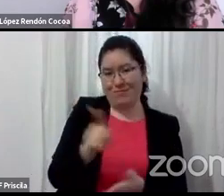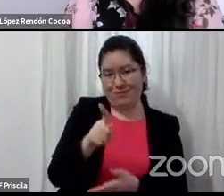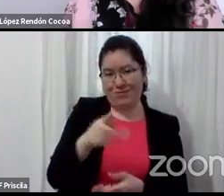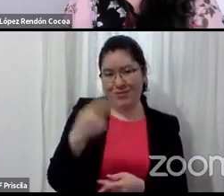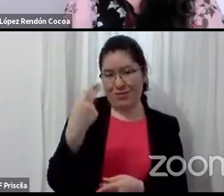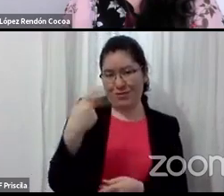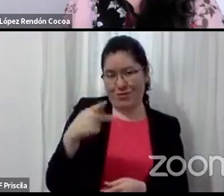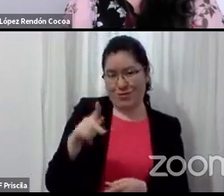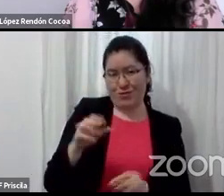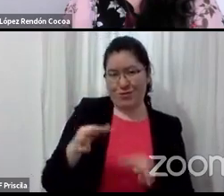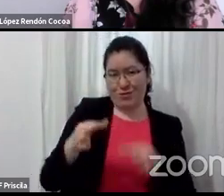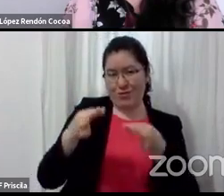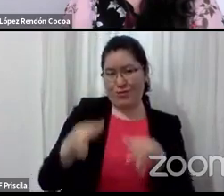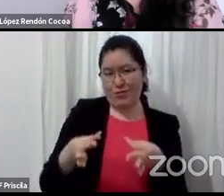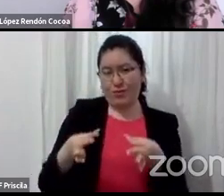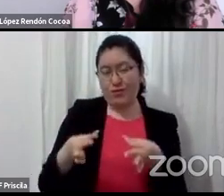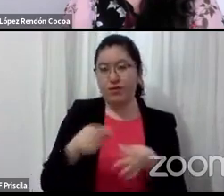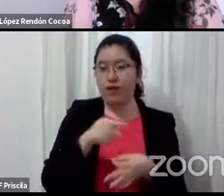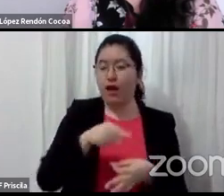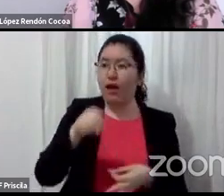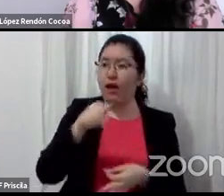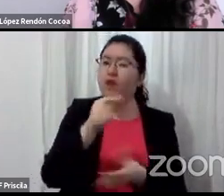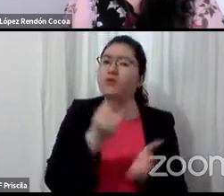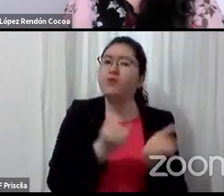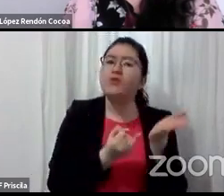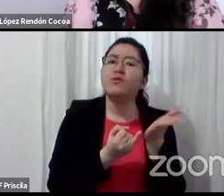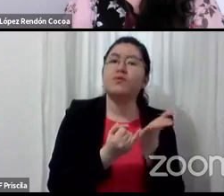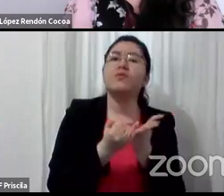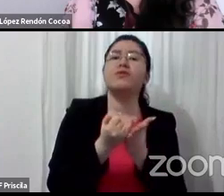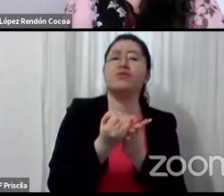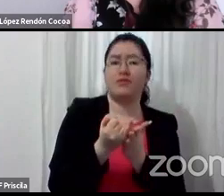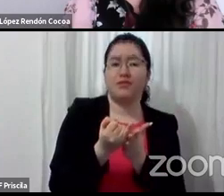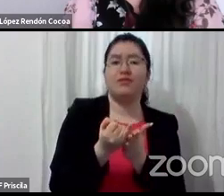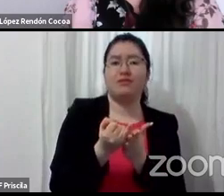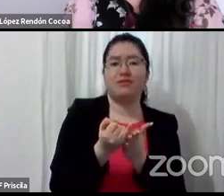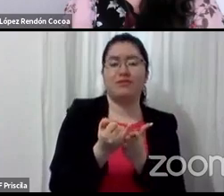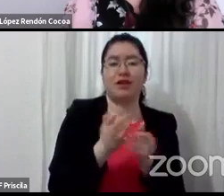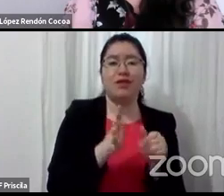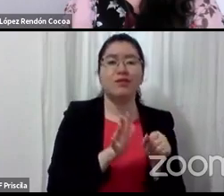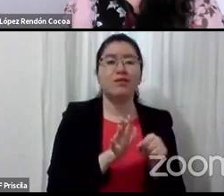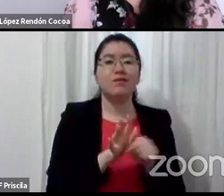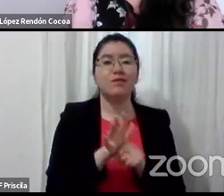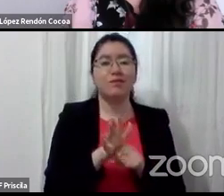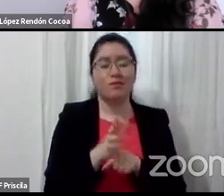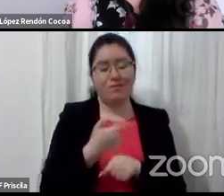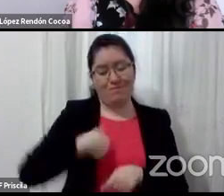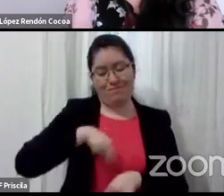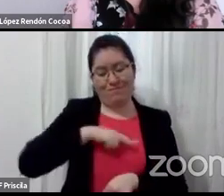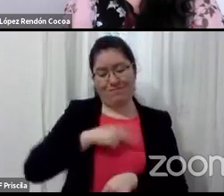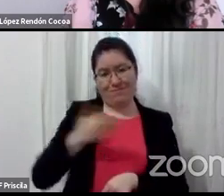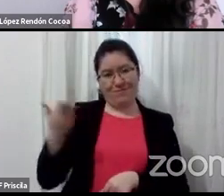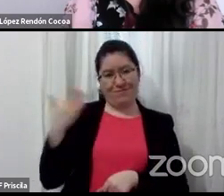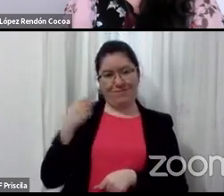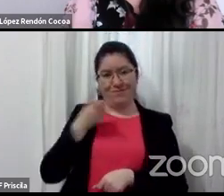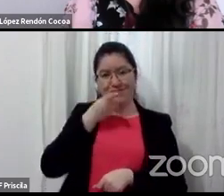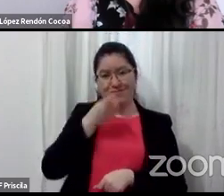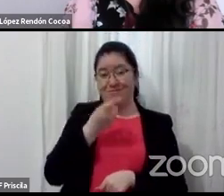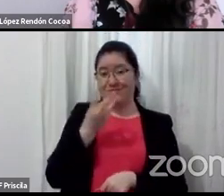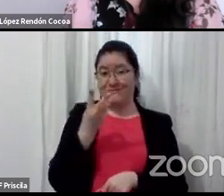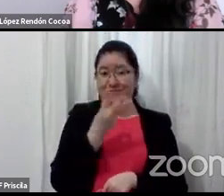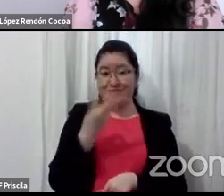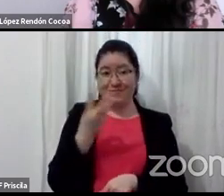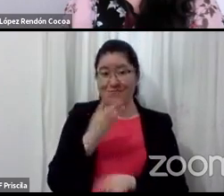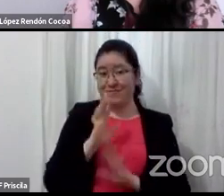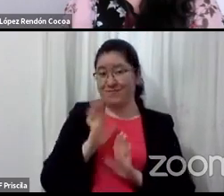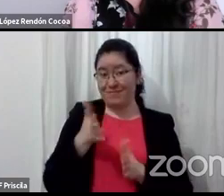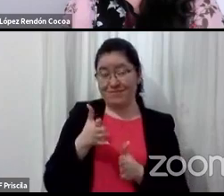como pautando, ¿no? Esta cuestión de lo que hemos reiterado, creo que aquí las tres, que es, bueno,